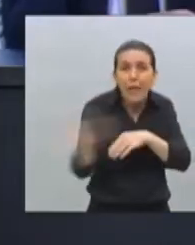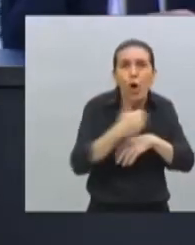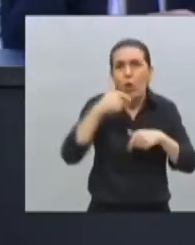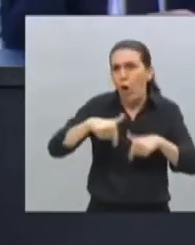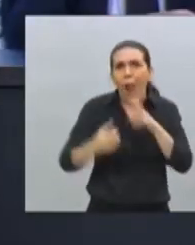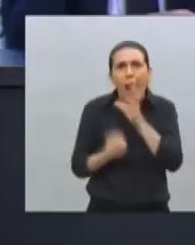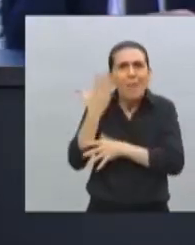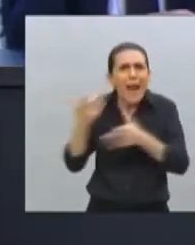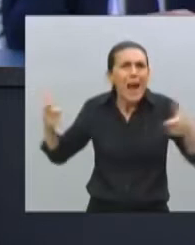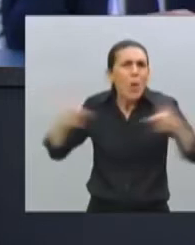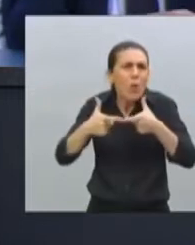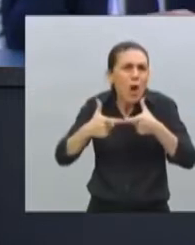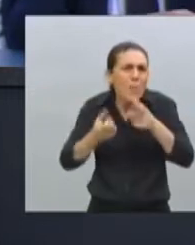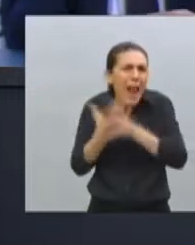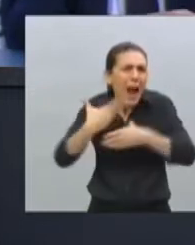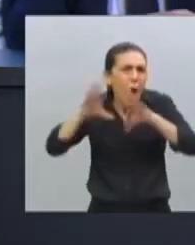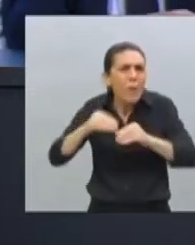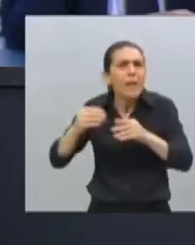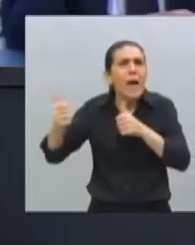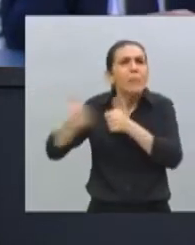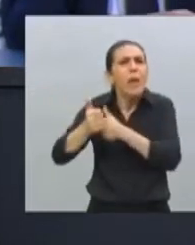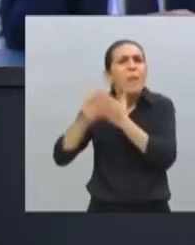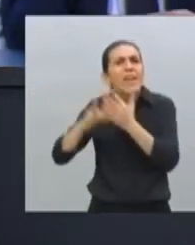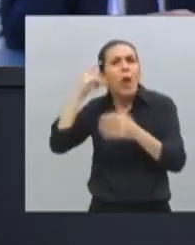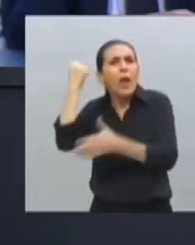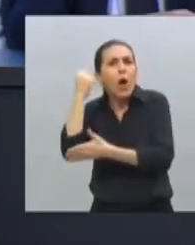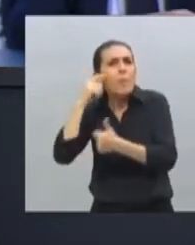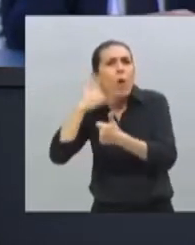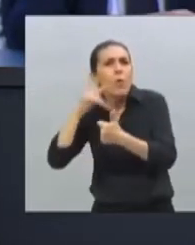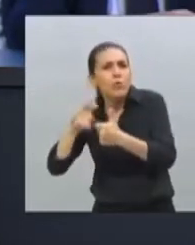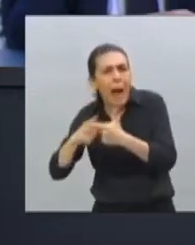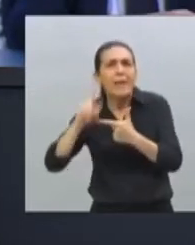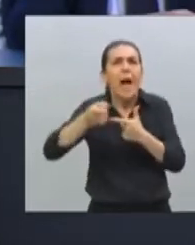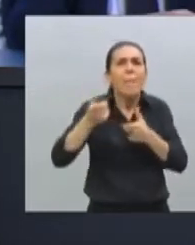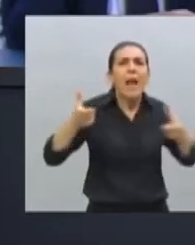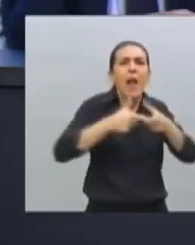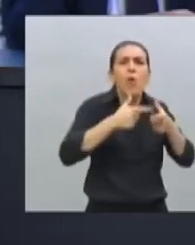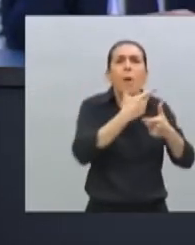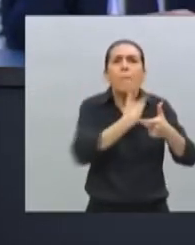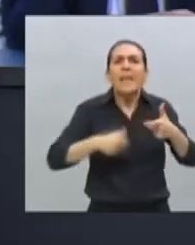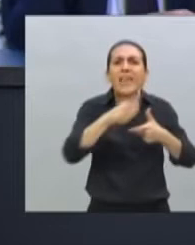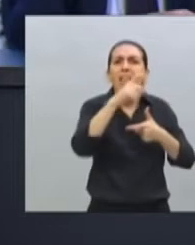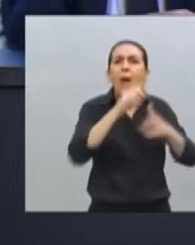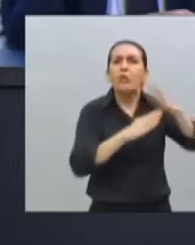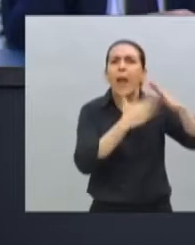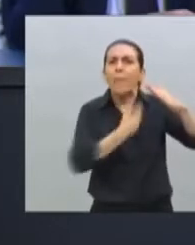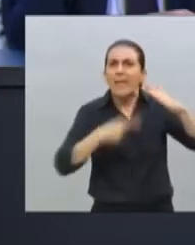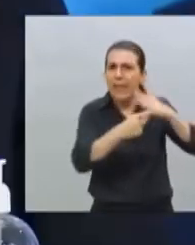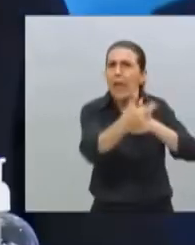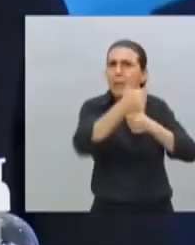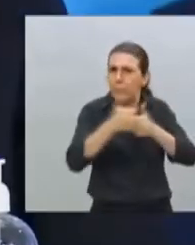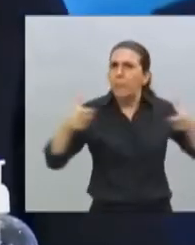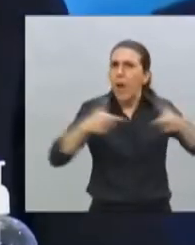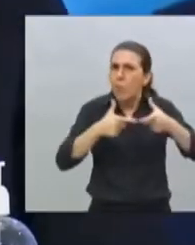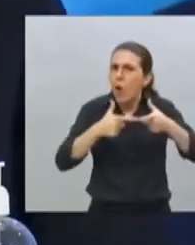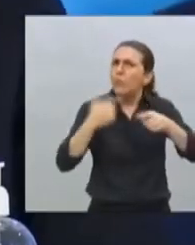a recrearse, de alguna manera. Claro. A nosotros nos pasa algo particular, porque en Neuquén vienen bajando los casos, por ejemplo, sí, pero